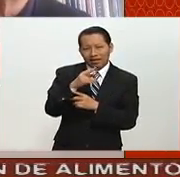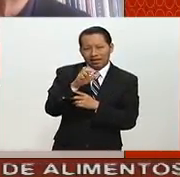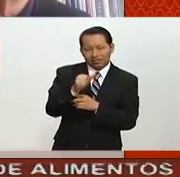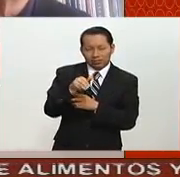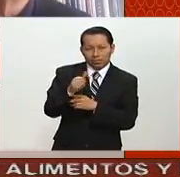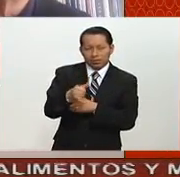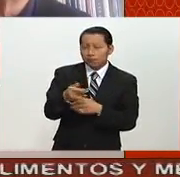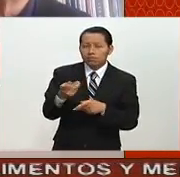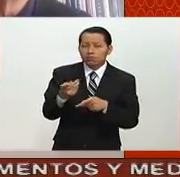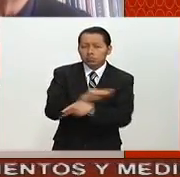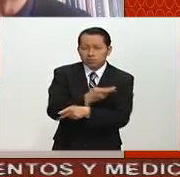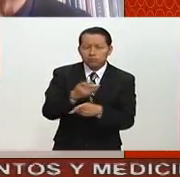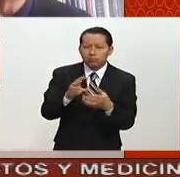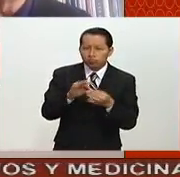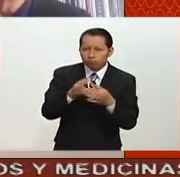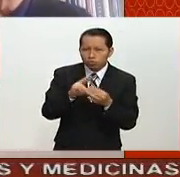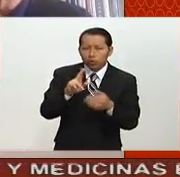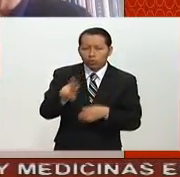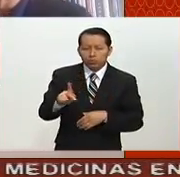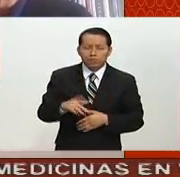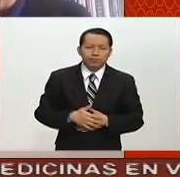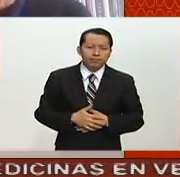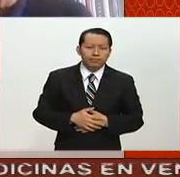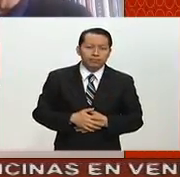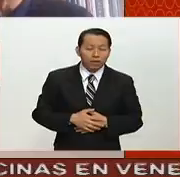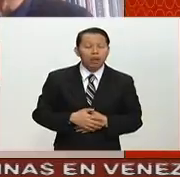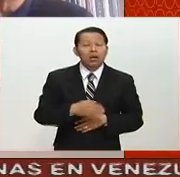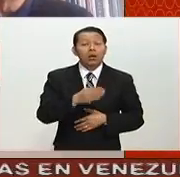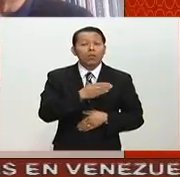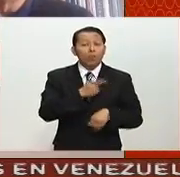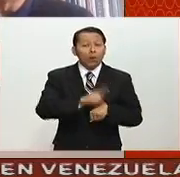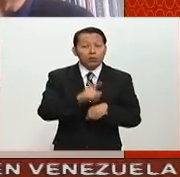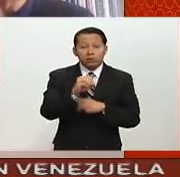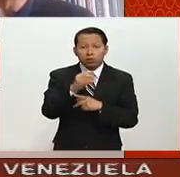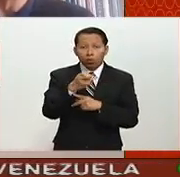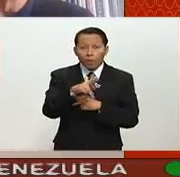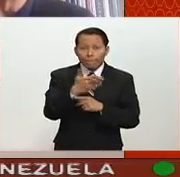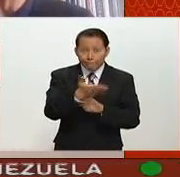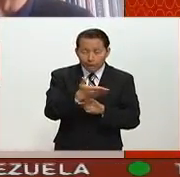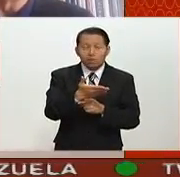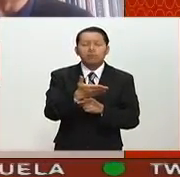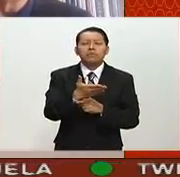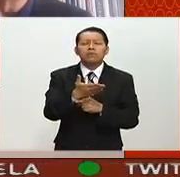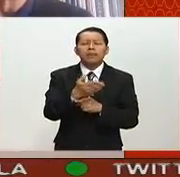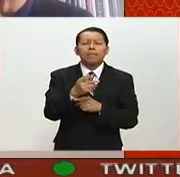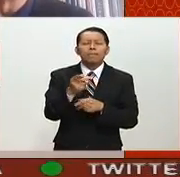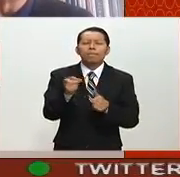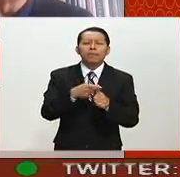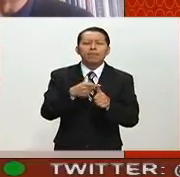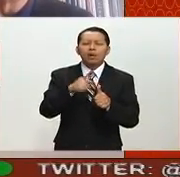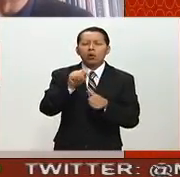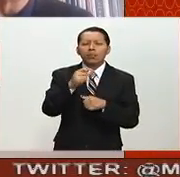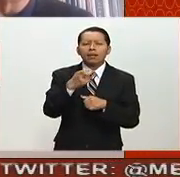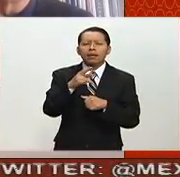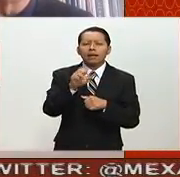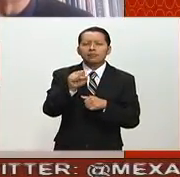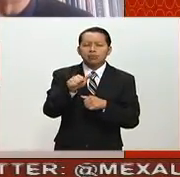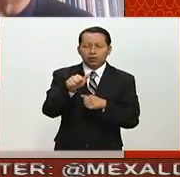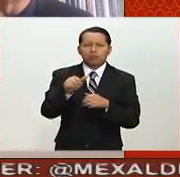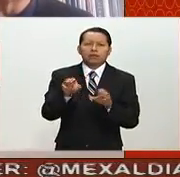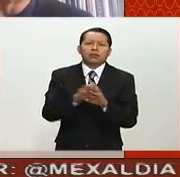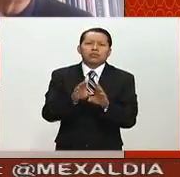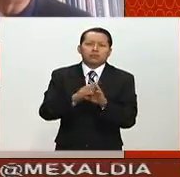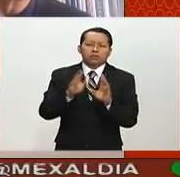el Reino Unido? Buenos días, Pati, buenos días, Omar. Lo primero que hizo Theresa May en cuanto ya quedó